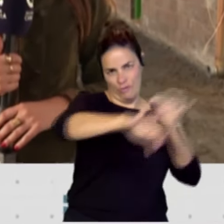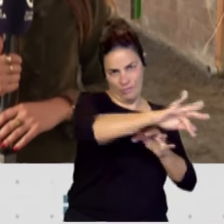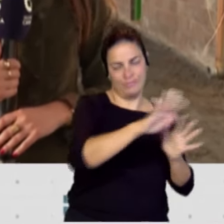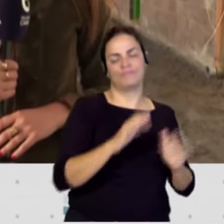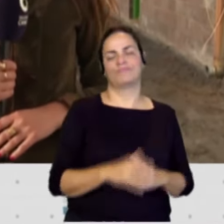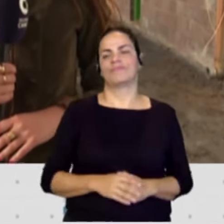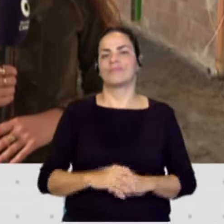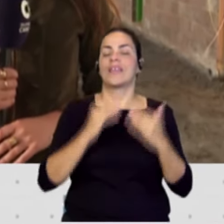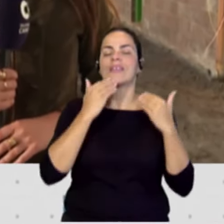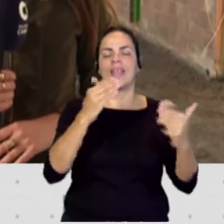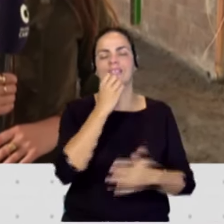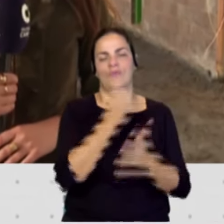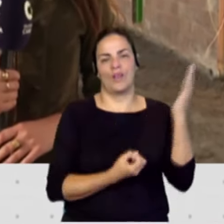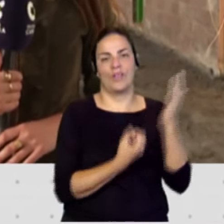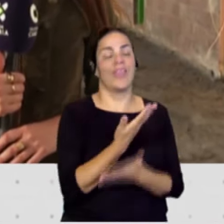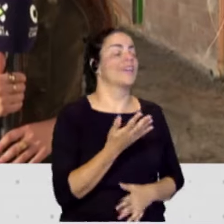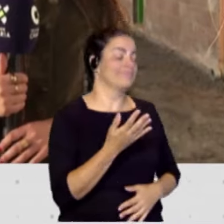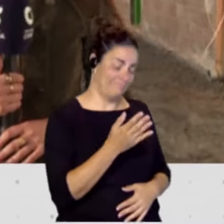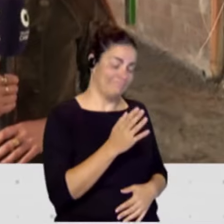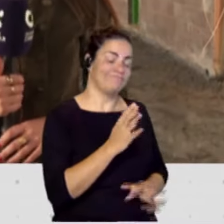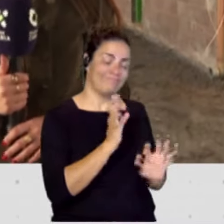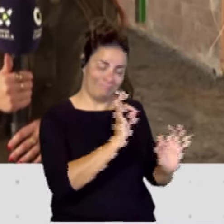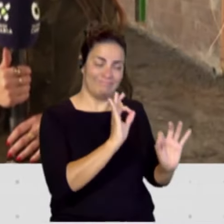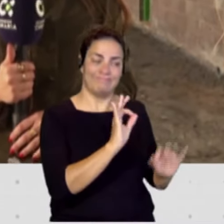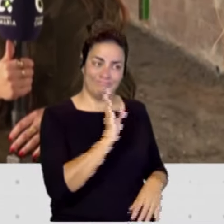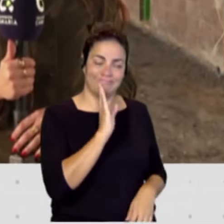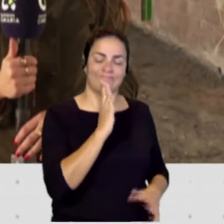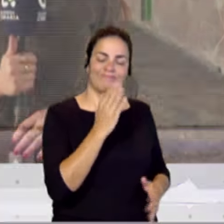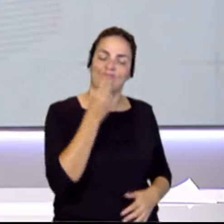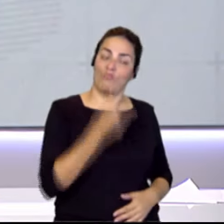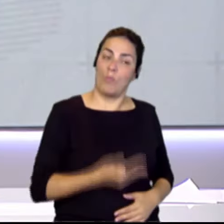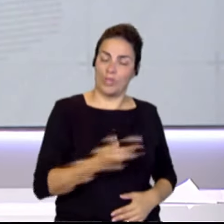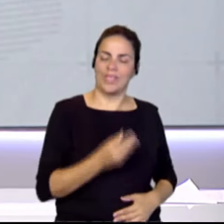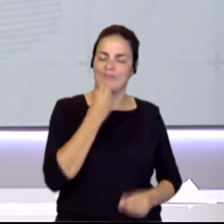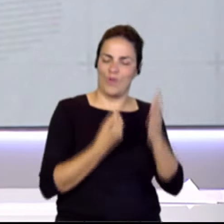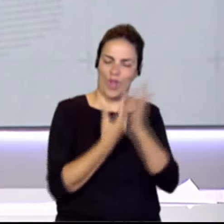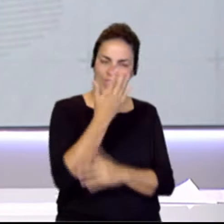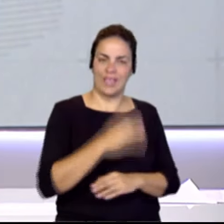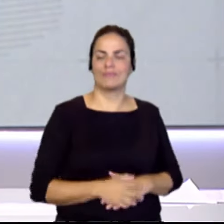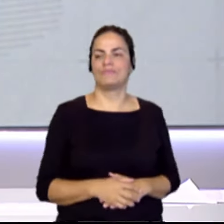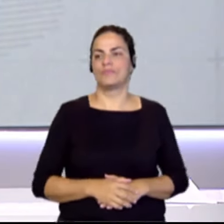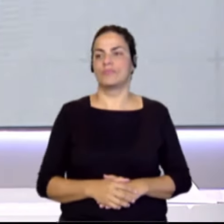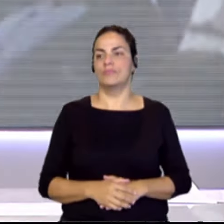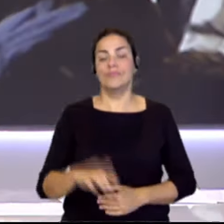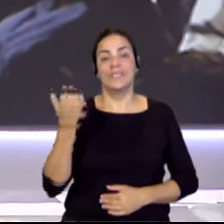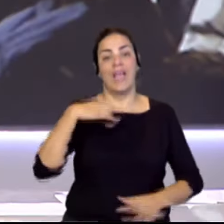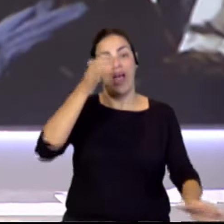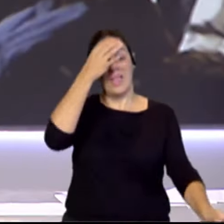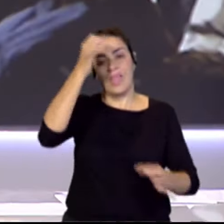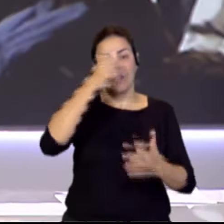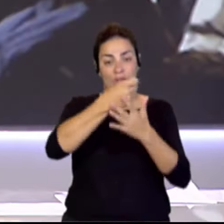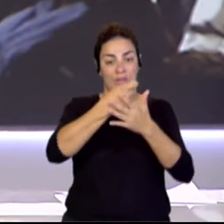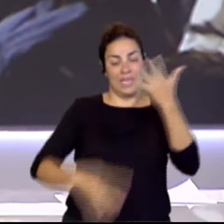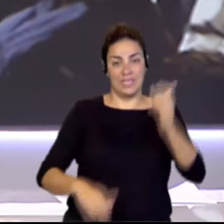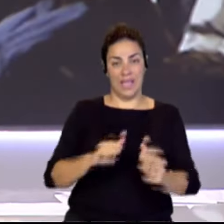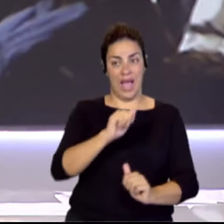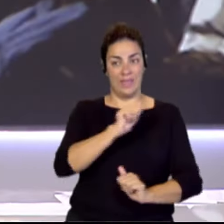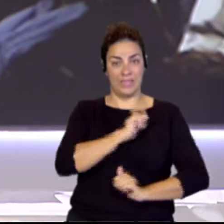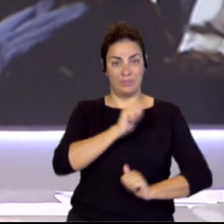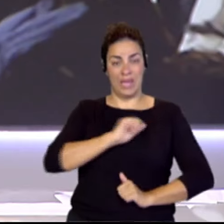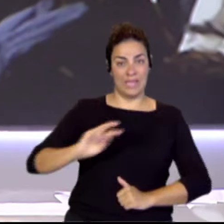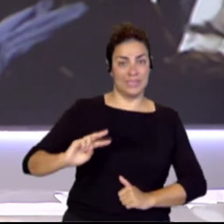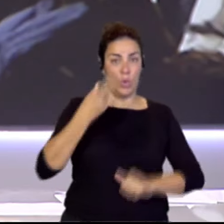días Así es compañero muy importante Buenos días y ya conocemos los datos sobre las listas de espera correspondientes al segundo